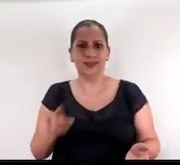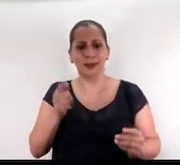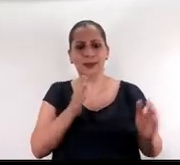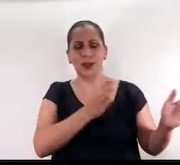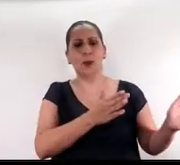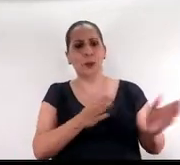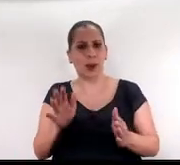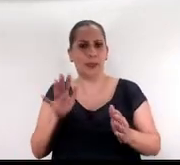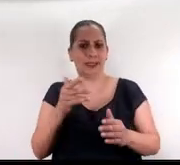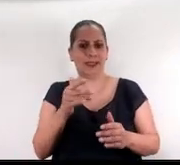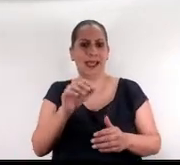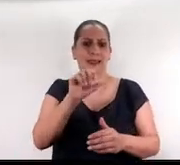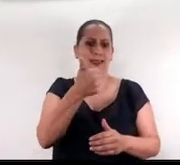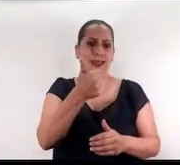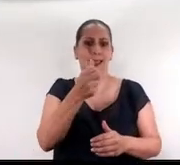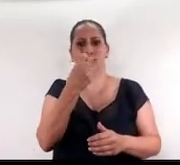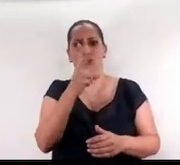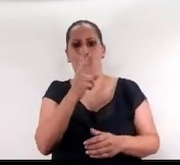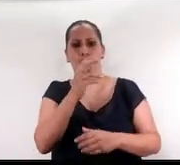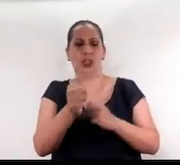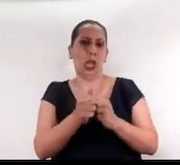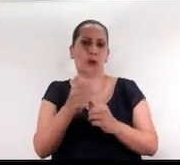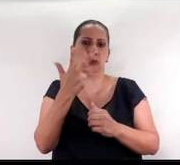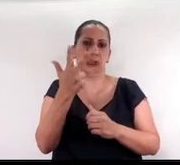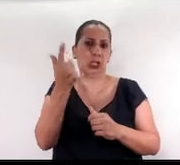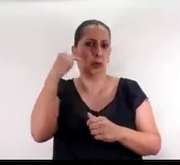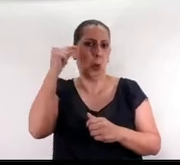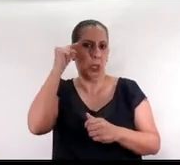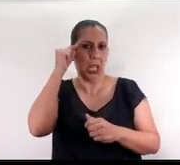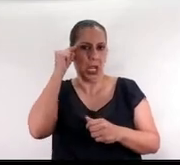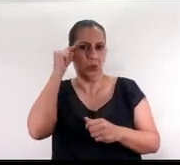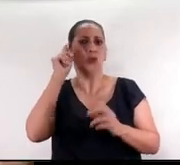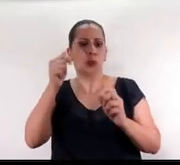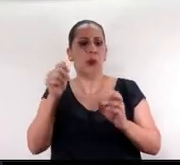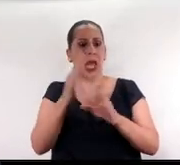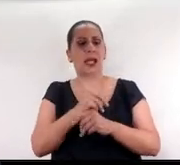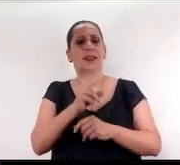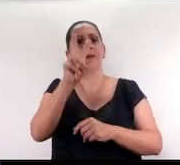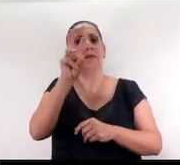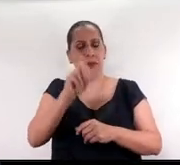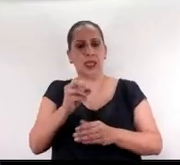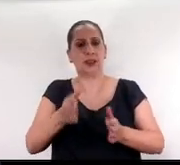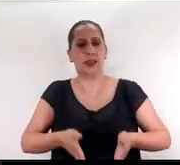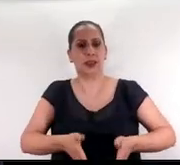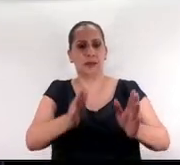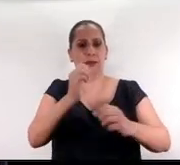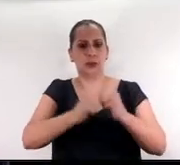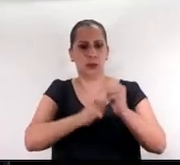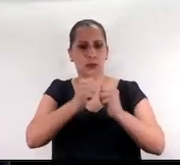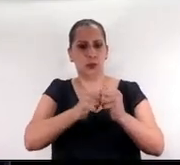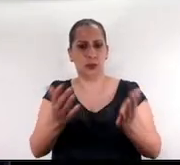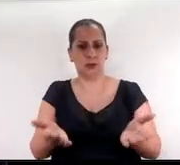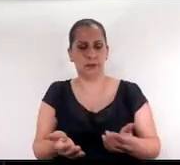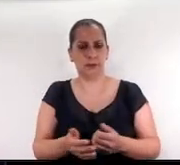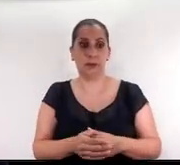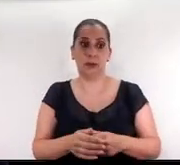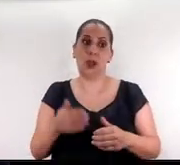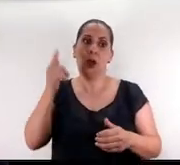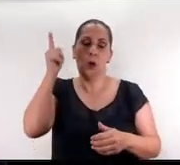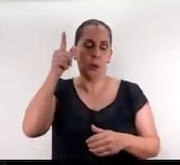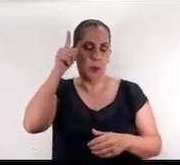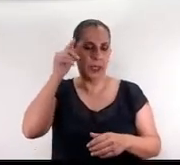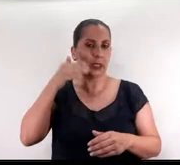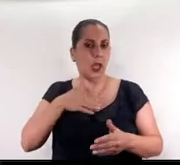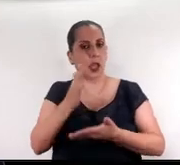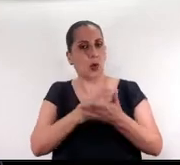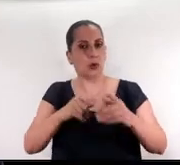que sean 10, 12 años, digamos 3 administraciones, podamos sacar esas 20 infraestructuras. Por supuesto que hay unas pendientes que yo